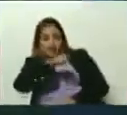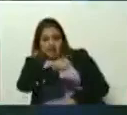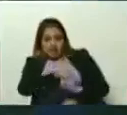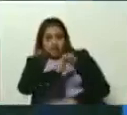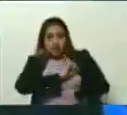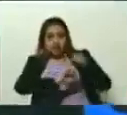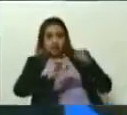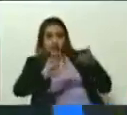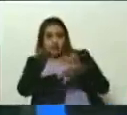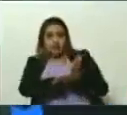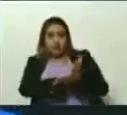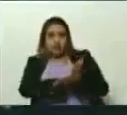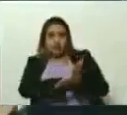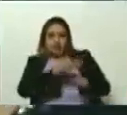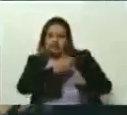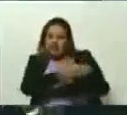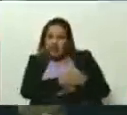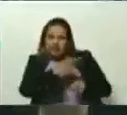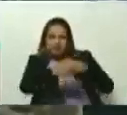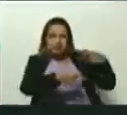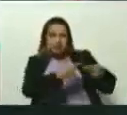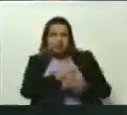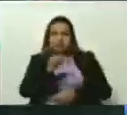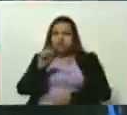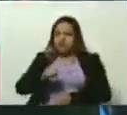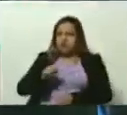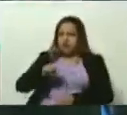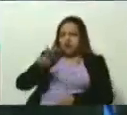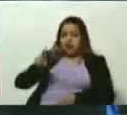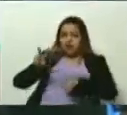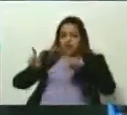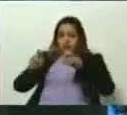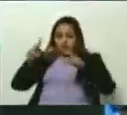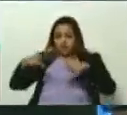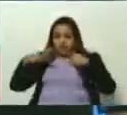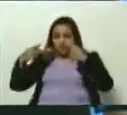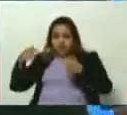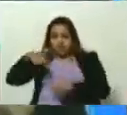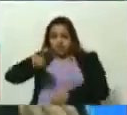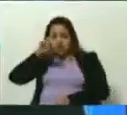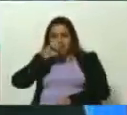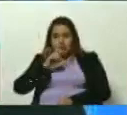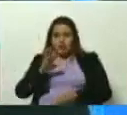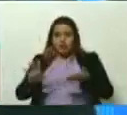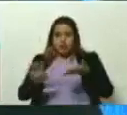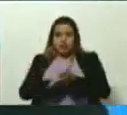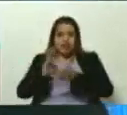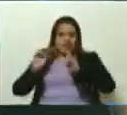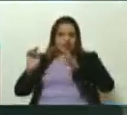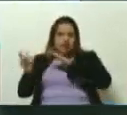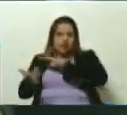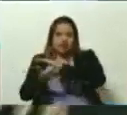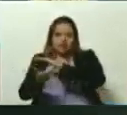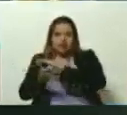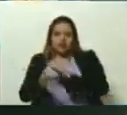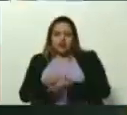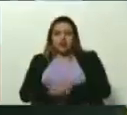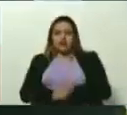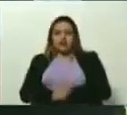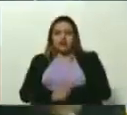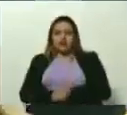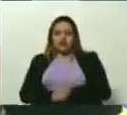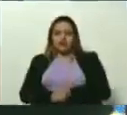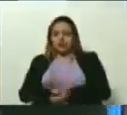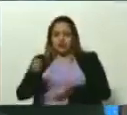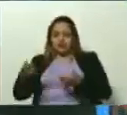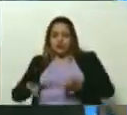lo que es el retardo procesal. Claro, eso es innovando este año en lo que en materia tecnológica, lo que nos